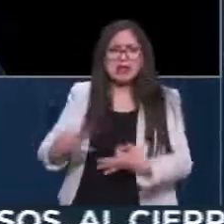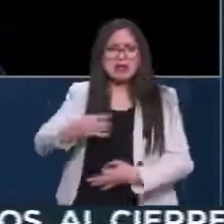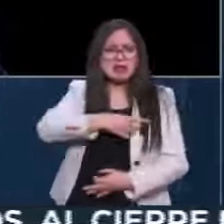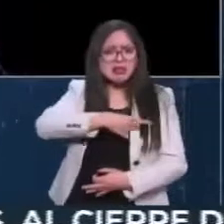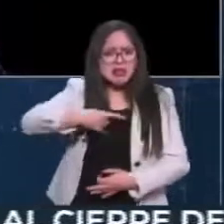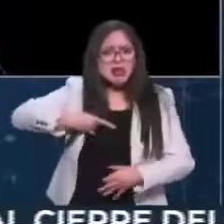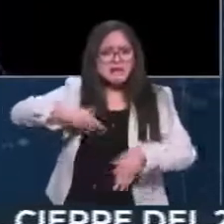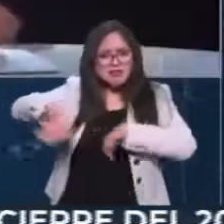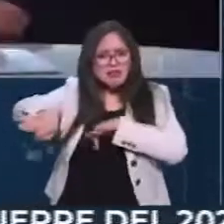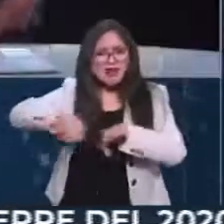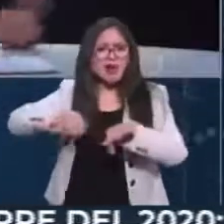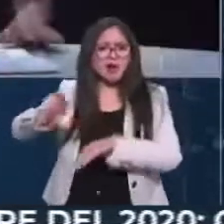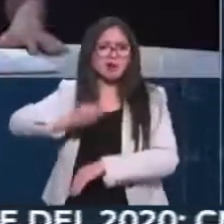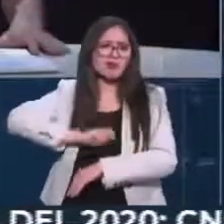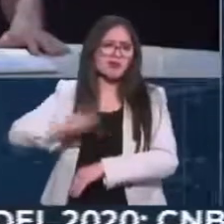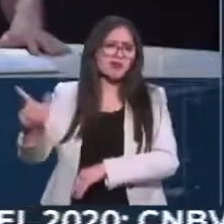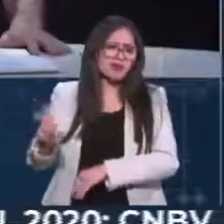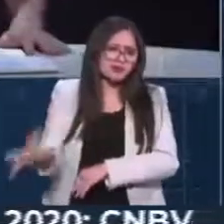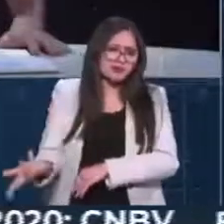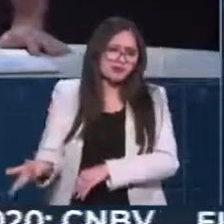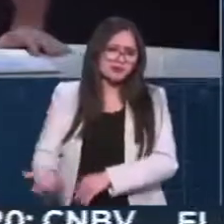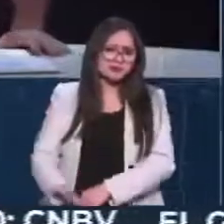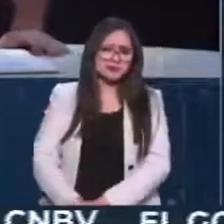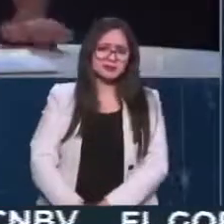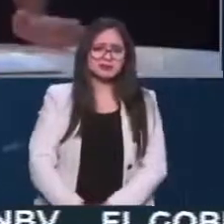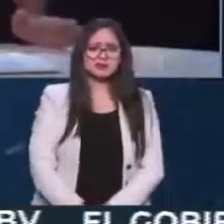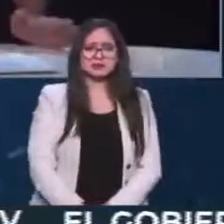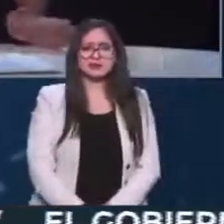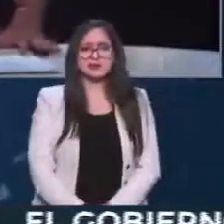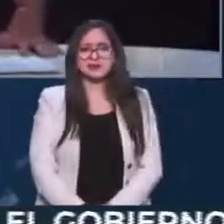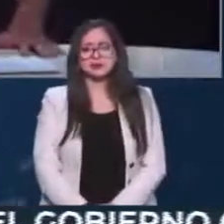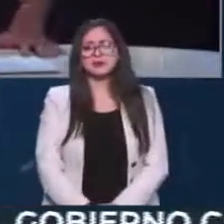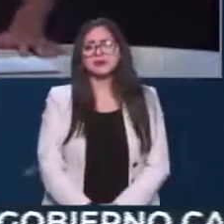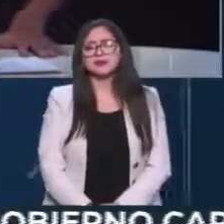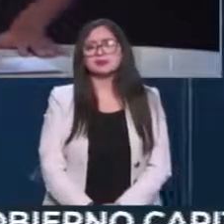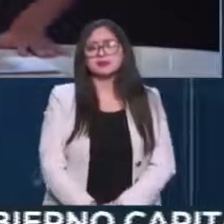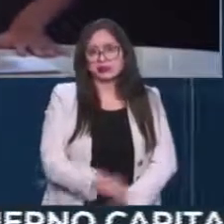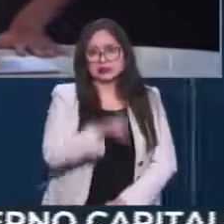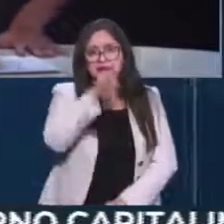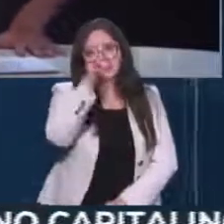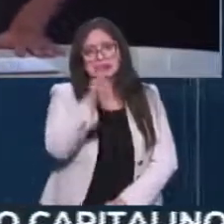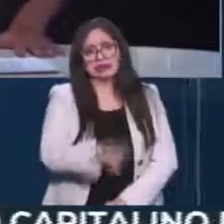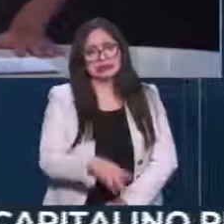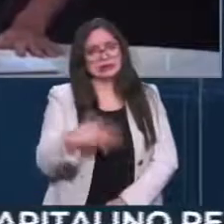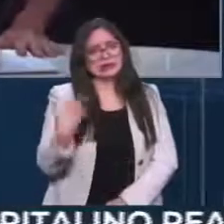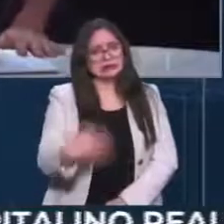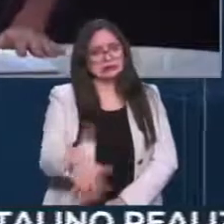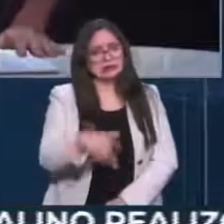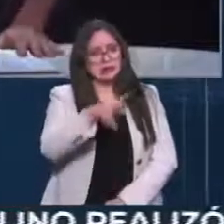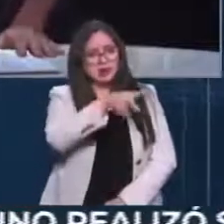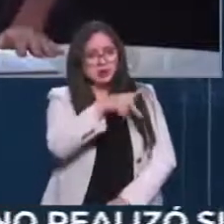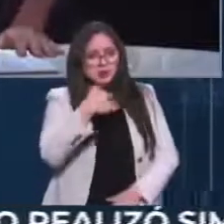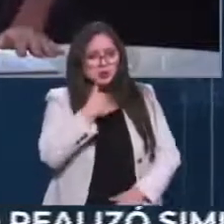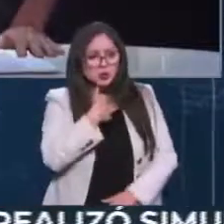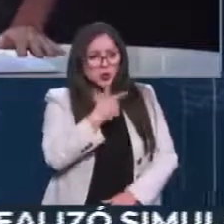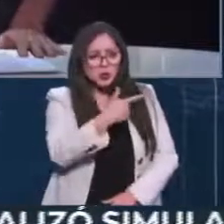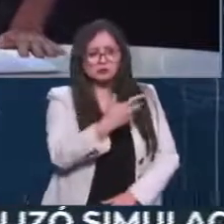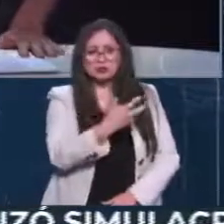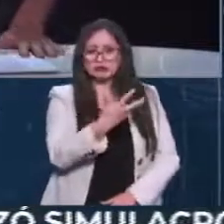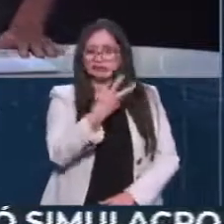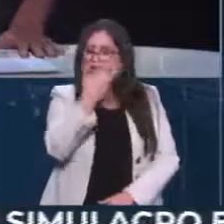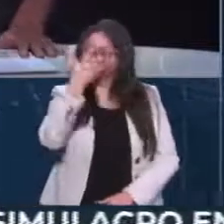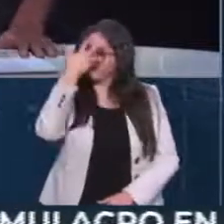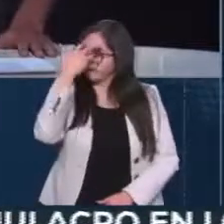integral. Sin duda, Munadora, nos sorprende, es vergonzoso sin duda alguna, pero yo te pregunto sobre